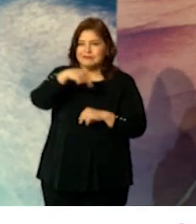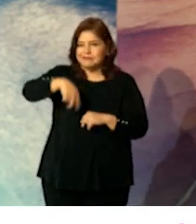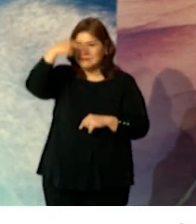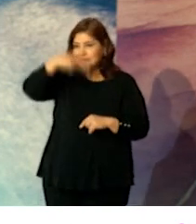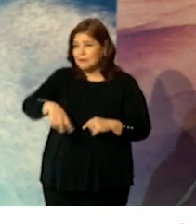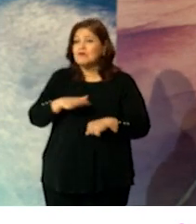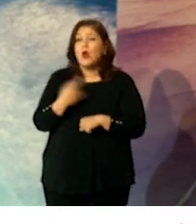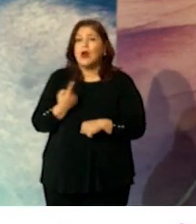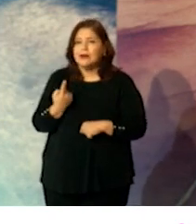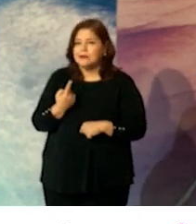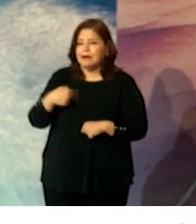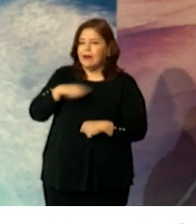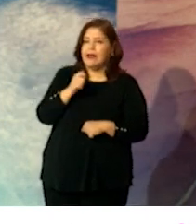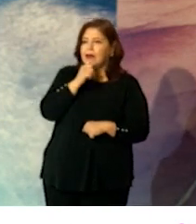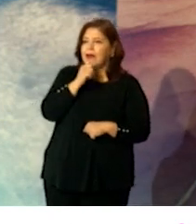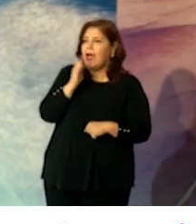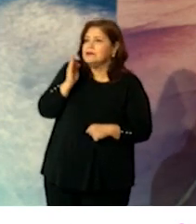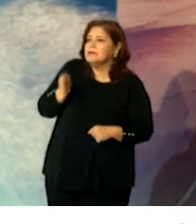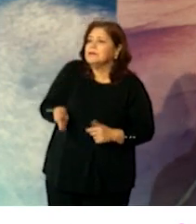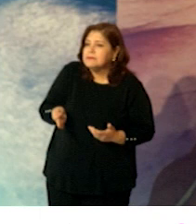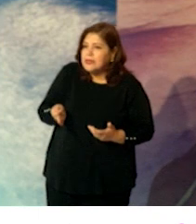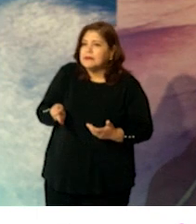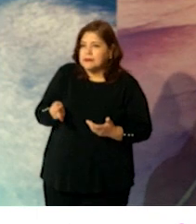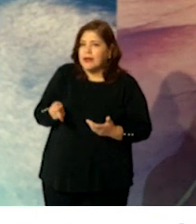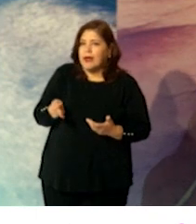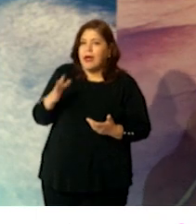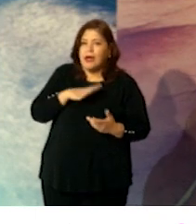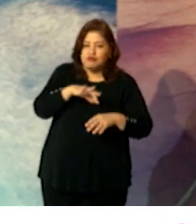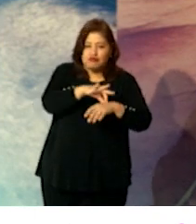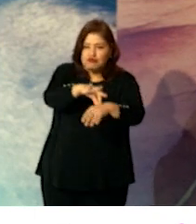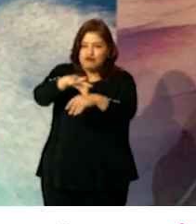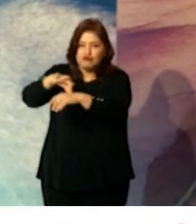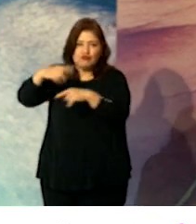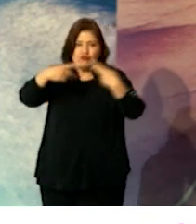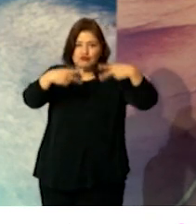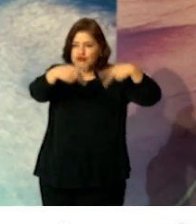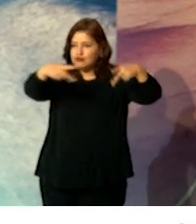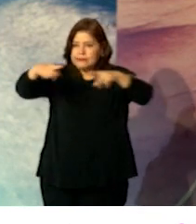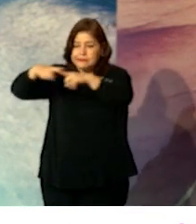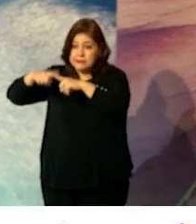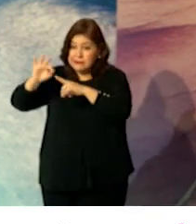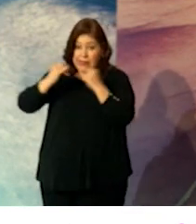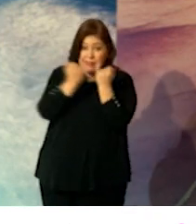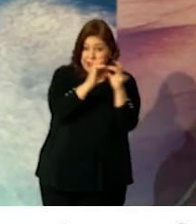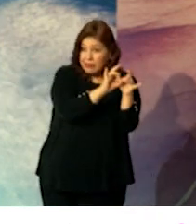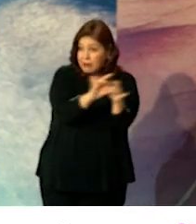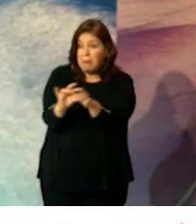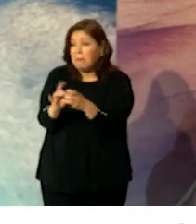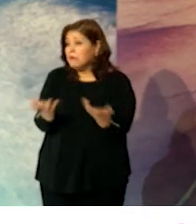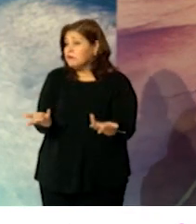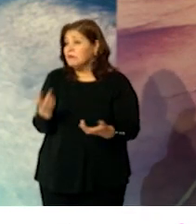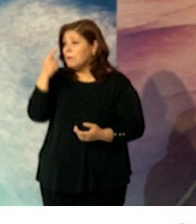México, porque no aceptamos que hay diferentes realidades y que si todo tiene que ser igual, pues bueno, pues yo me voy